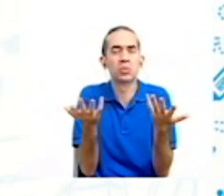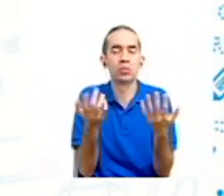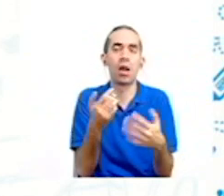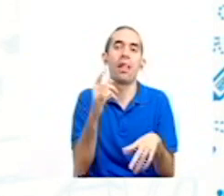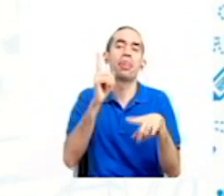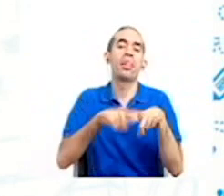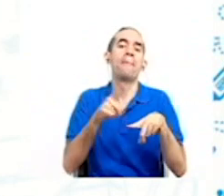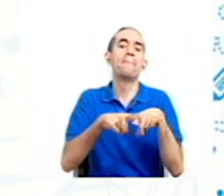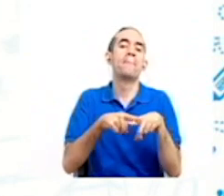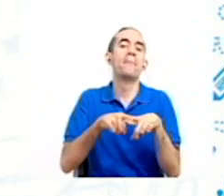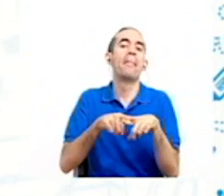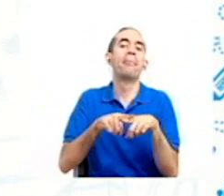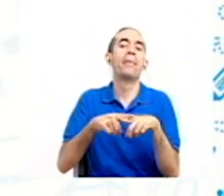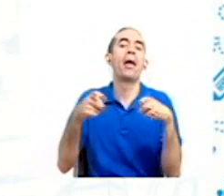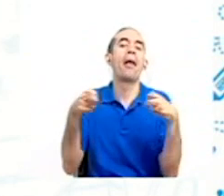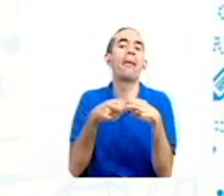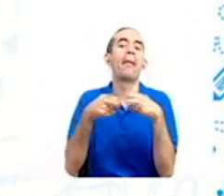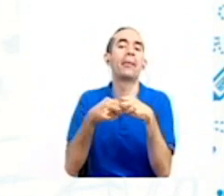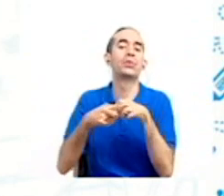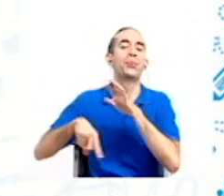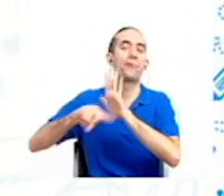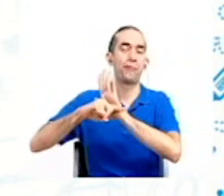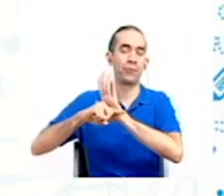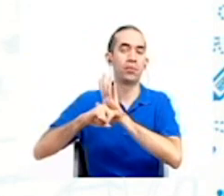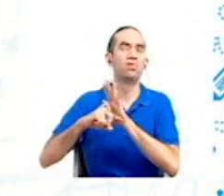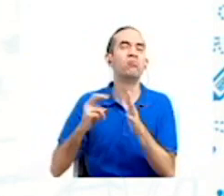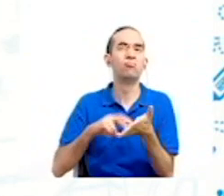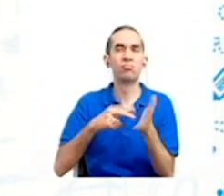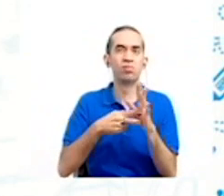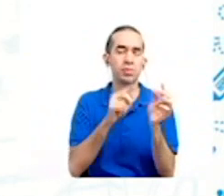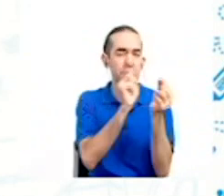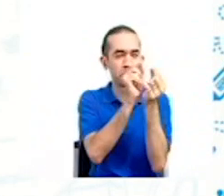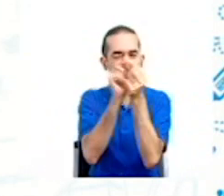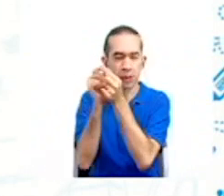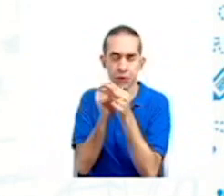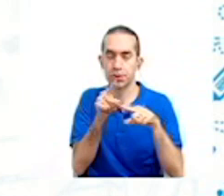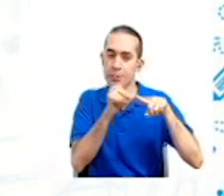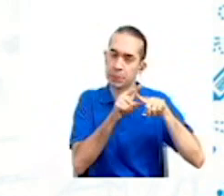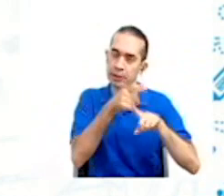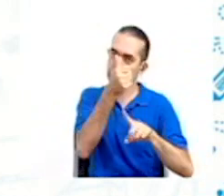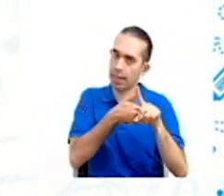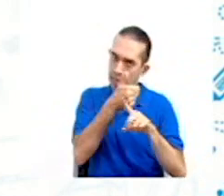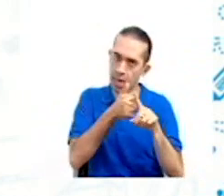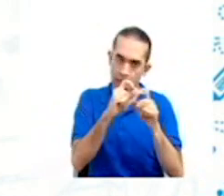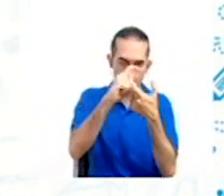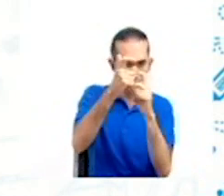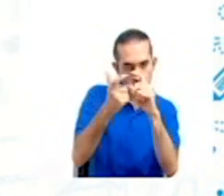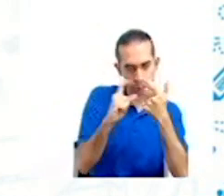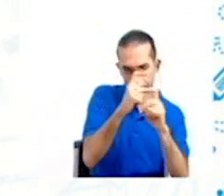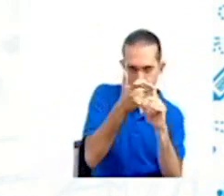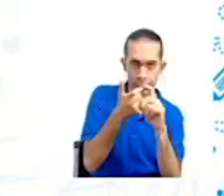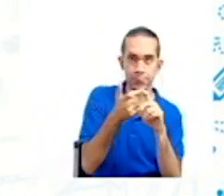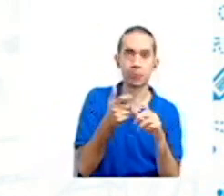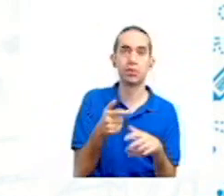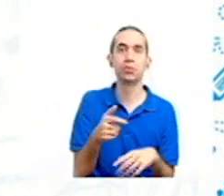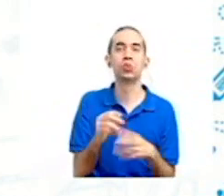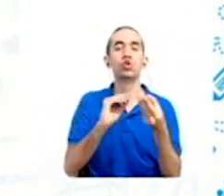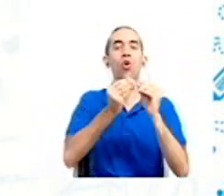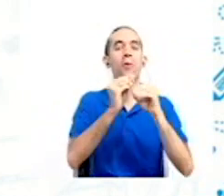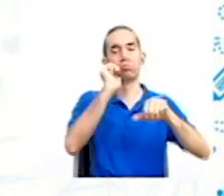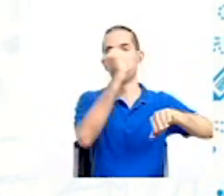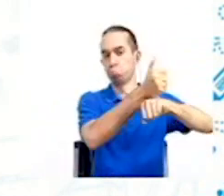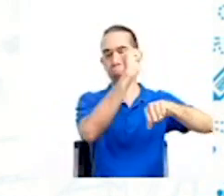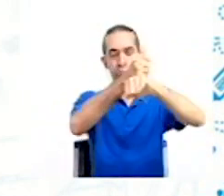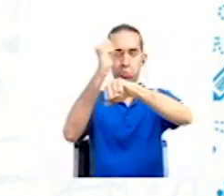La electronegatividad son valores específicos que dependen del átomo del que yo voy a hablar. Son números